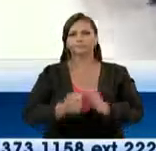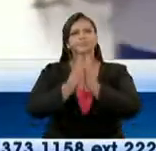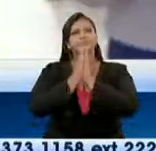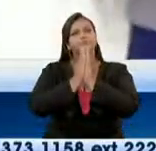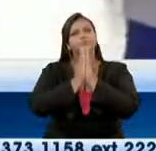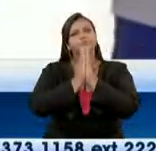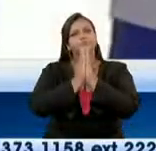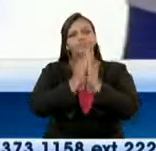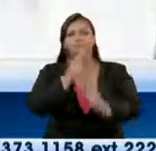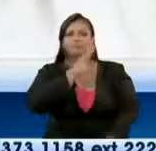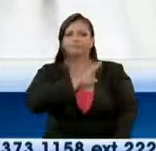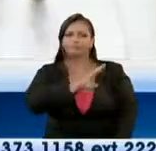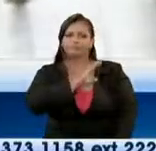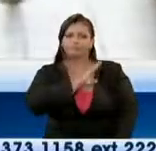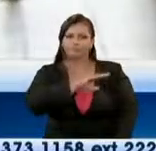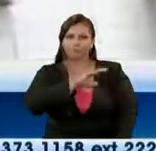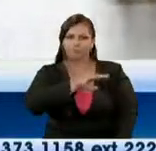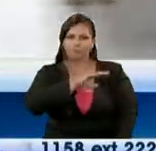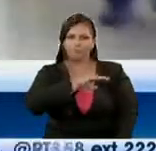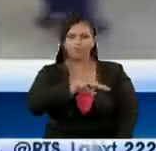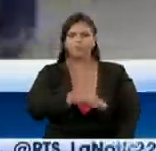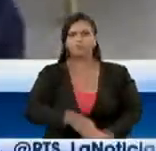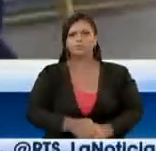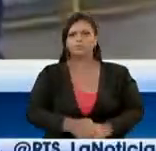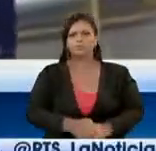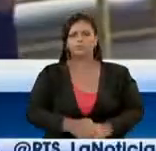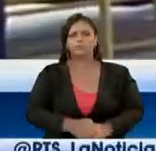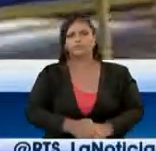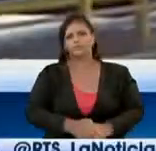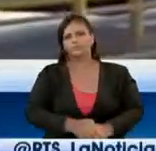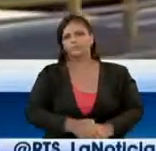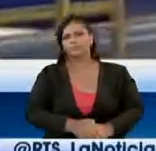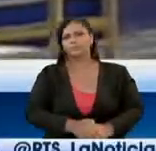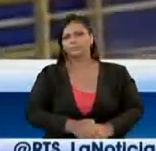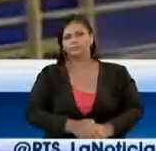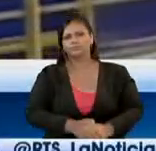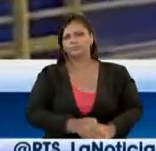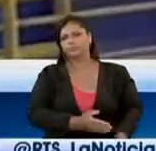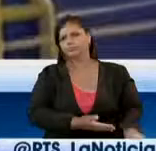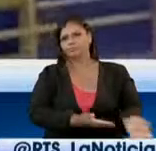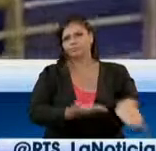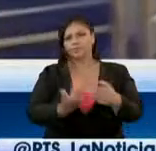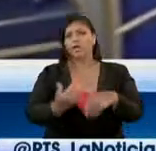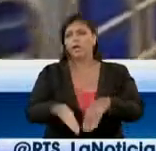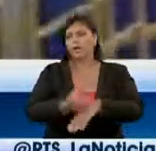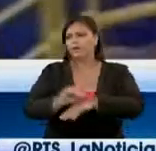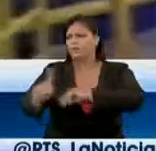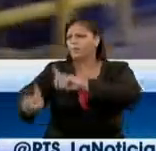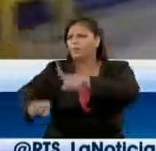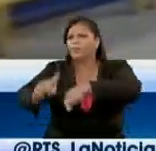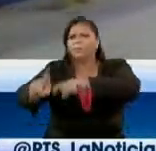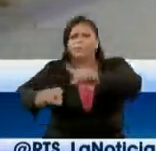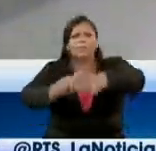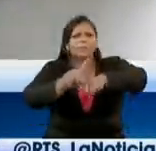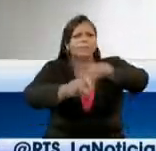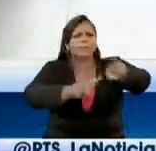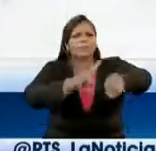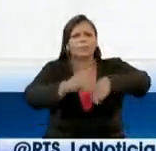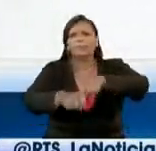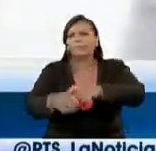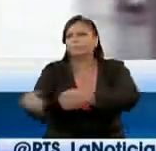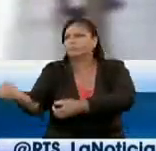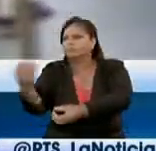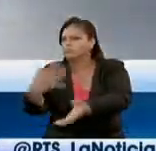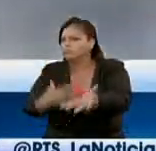pedido también a la policía del Distrito Sur sobre este tema. Hemos recogido ya varias versiones, hemos visto también